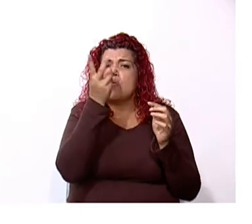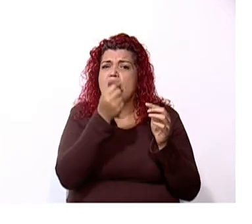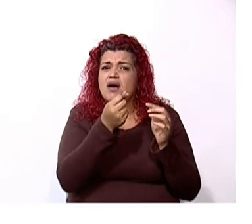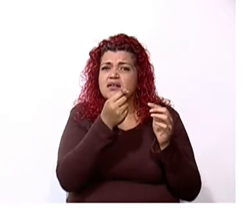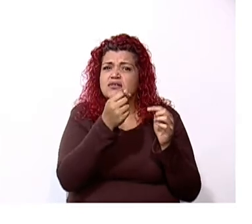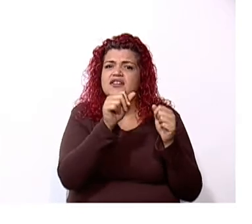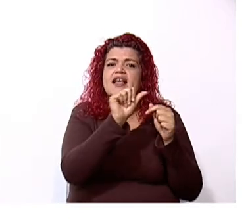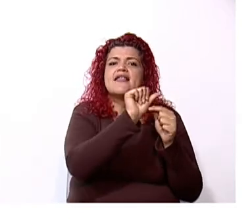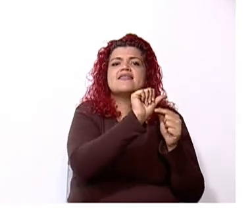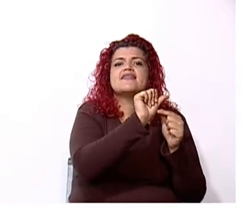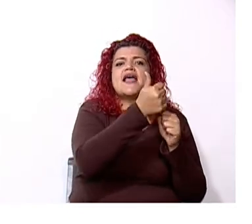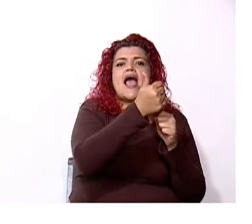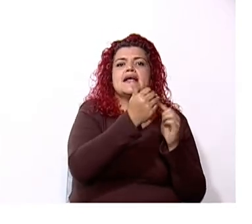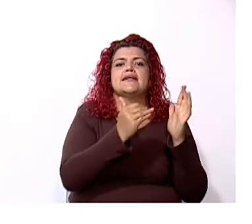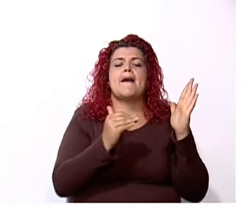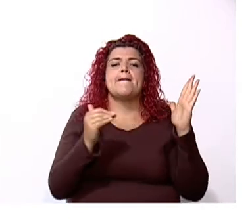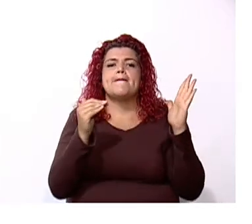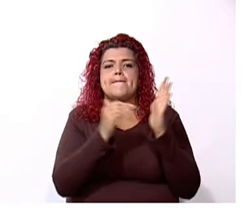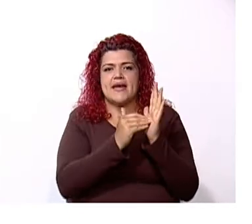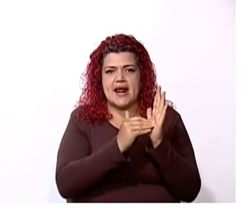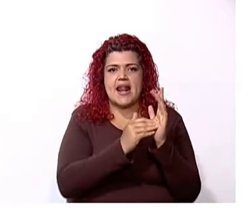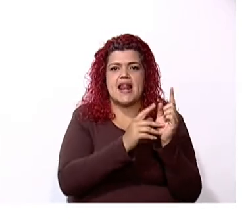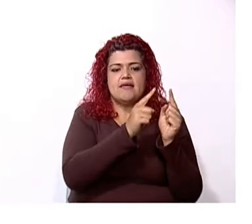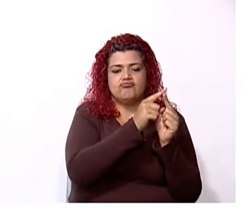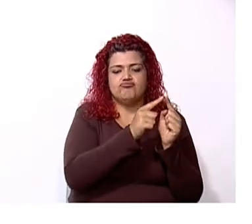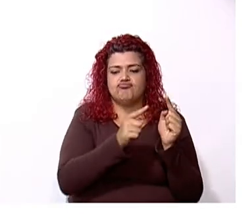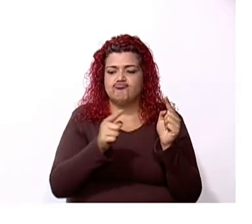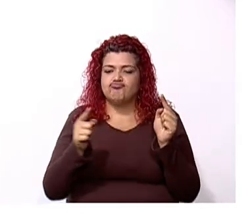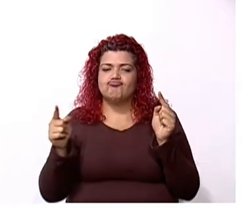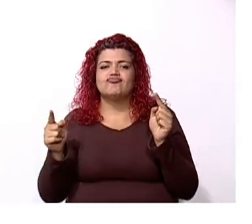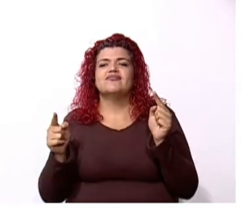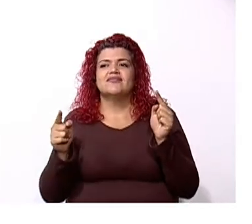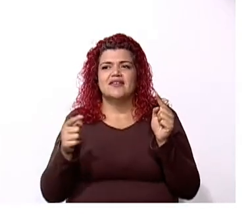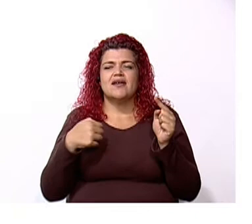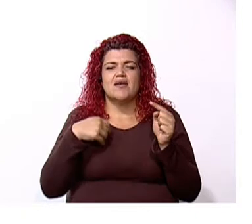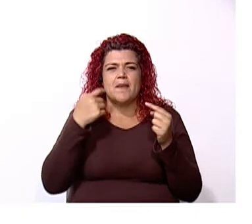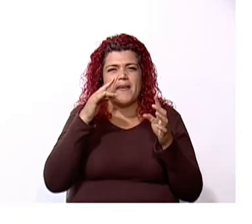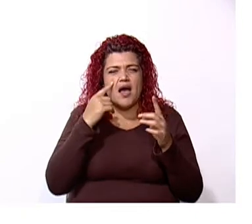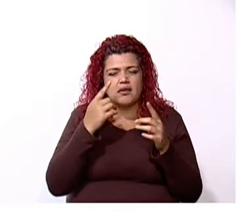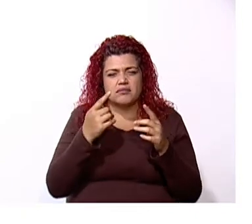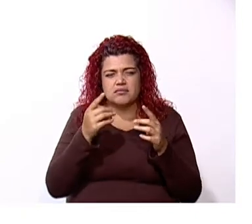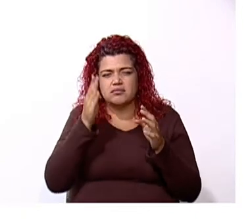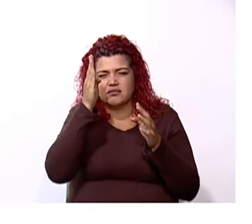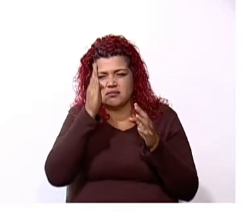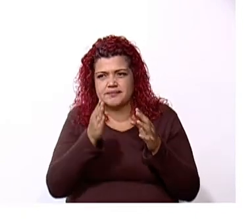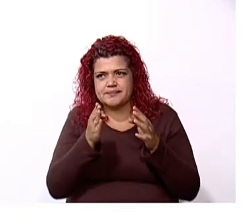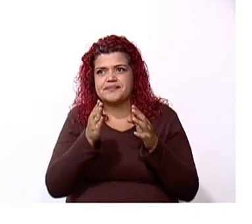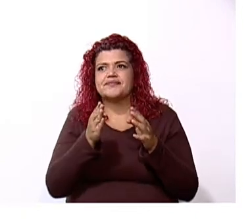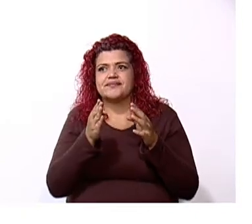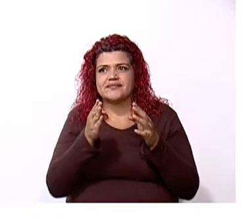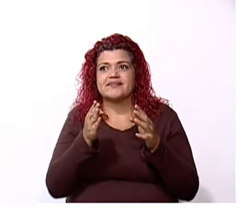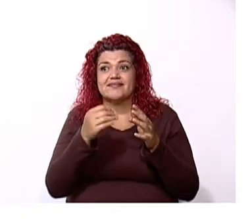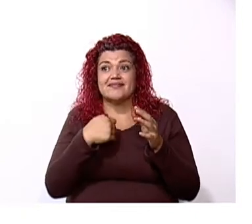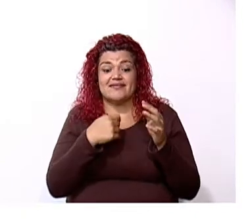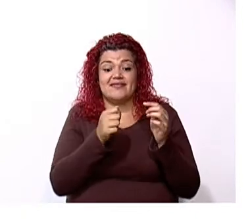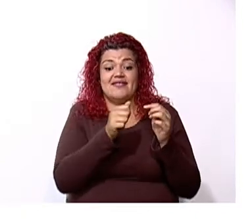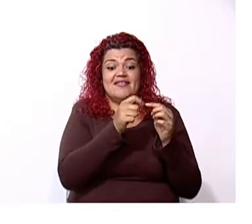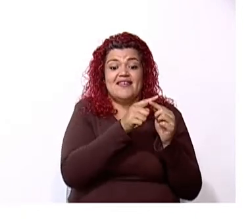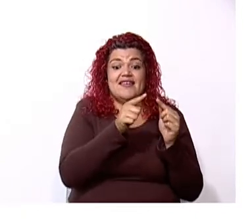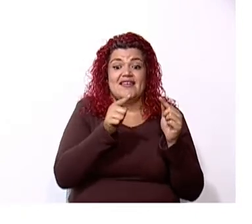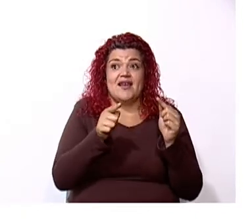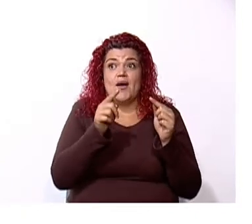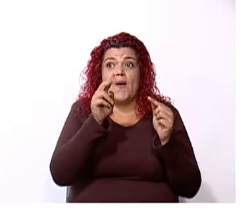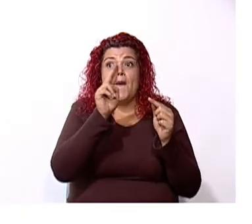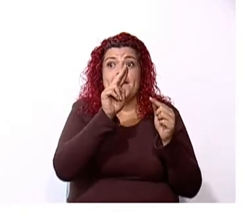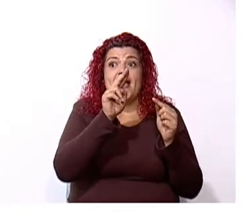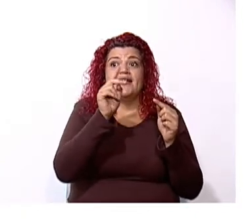10.000. Aquí es importante que ustedes observen que cuando leemos los millares, agregamos la palabra mil antes